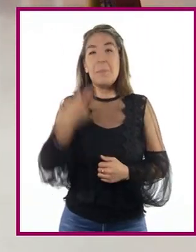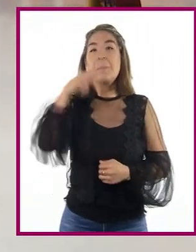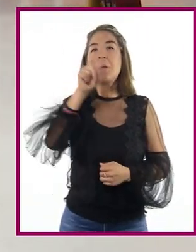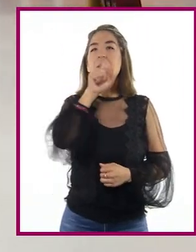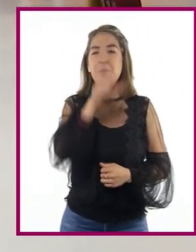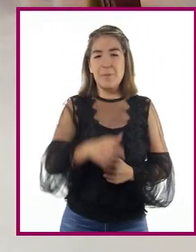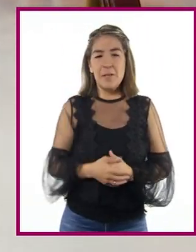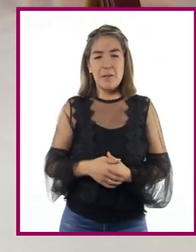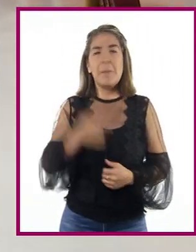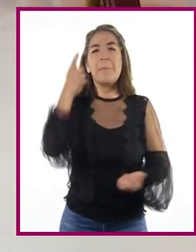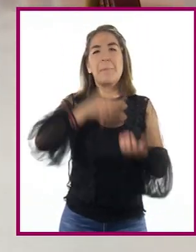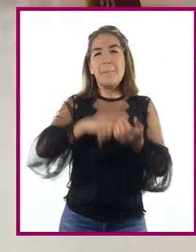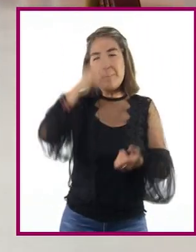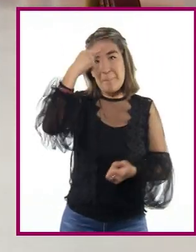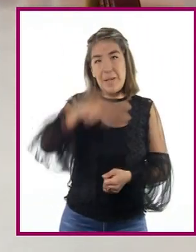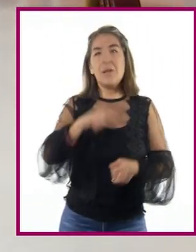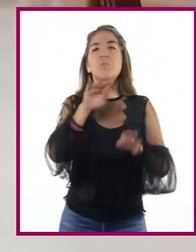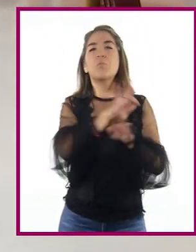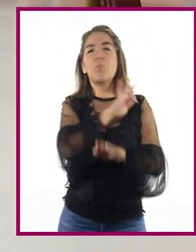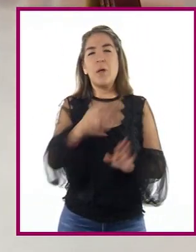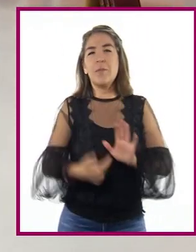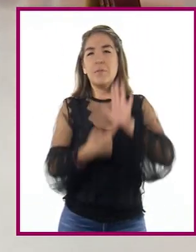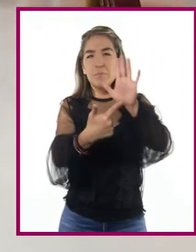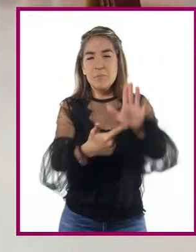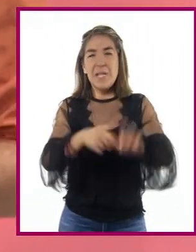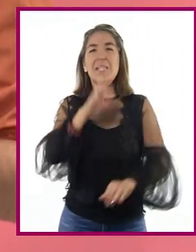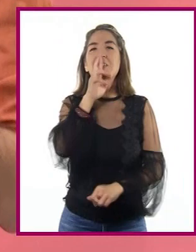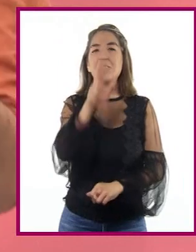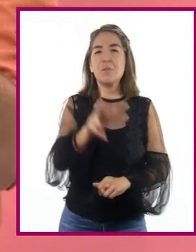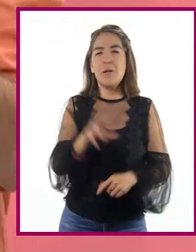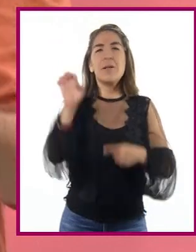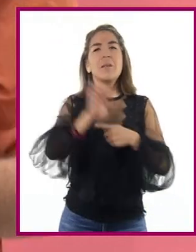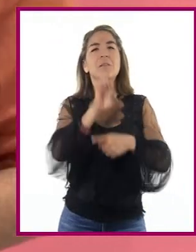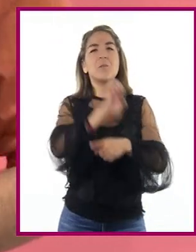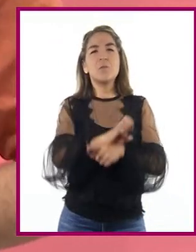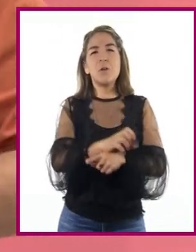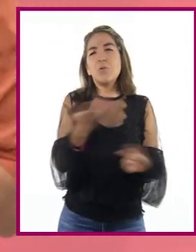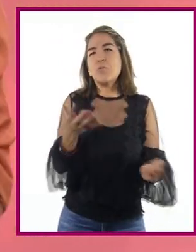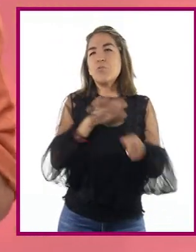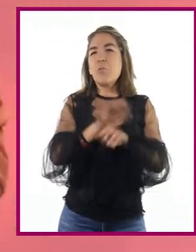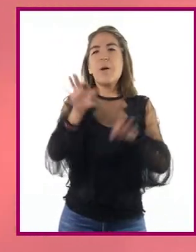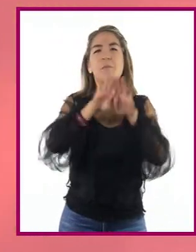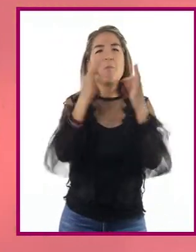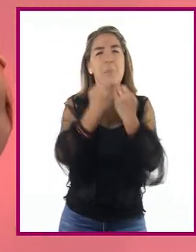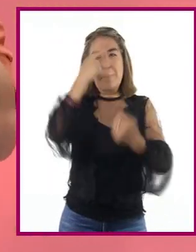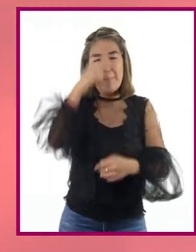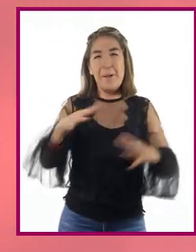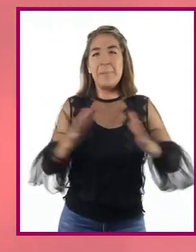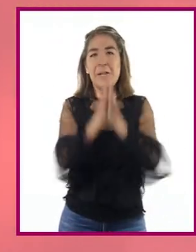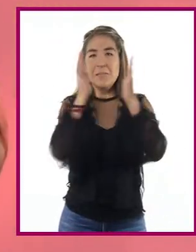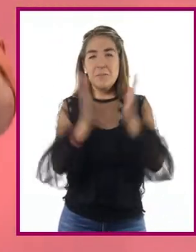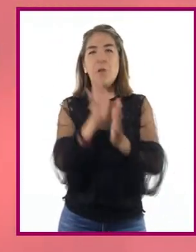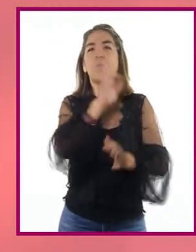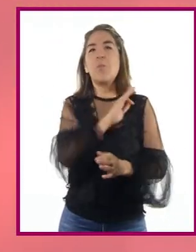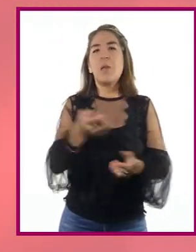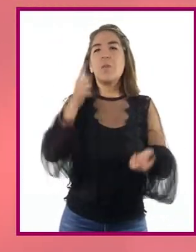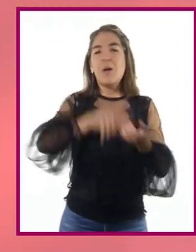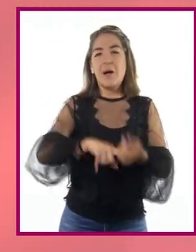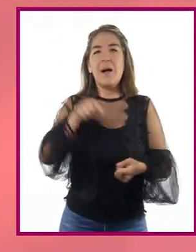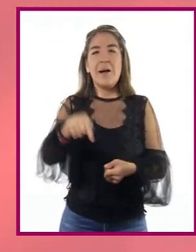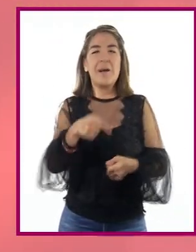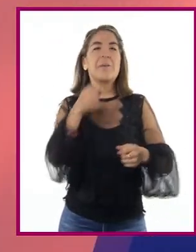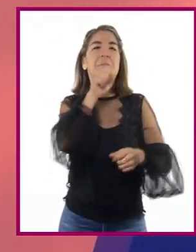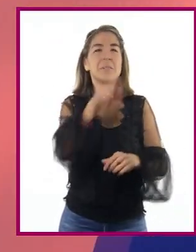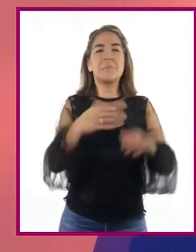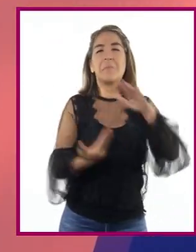todo para presentar resultados? Entonces, ¿qué estrategia de participación puedo tener en una mesa